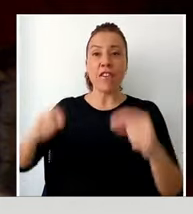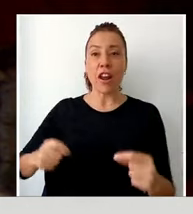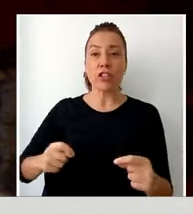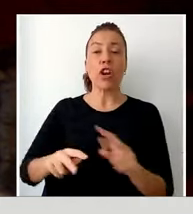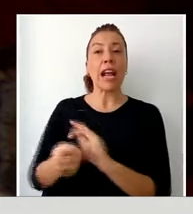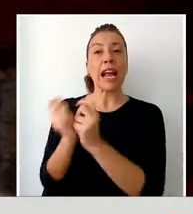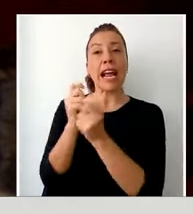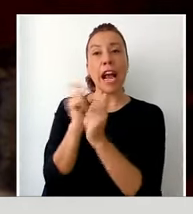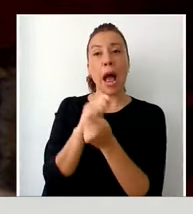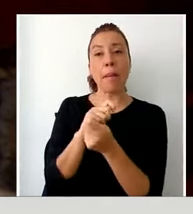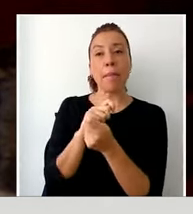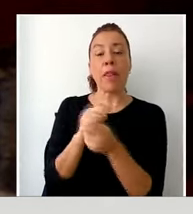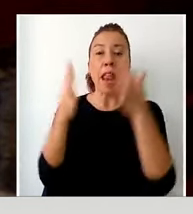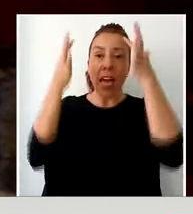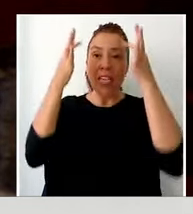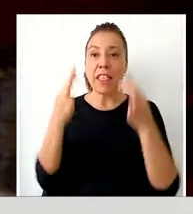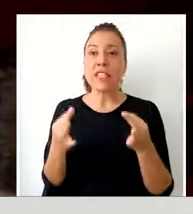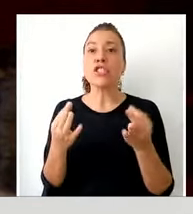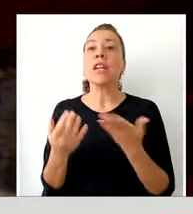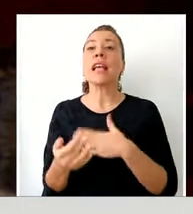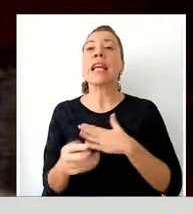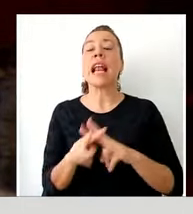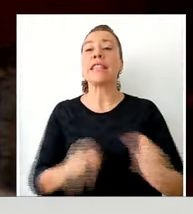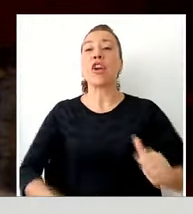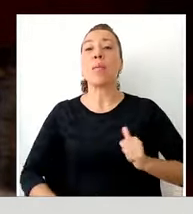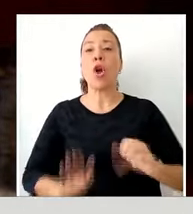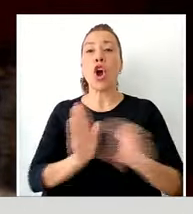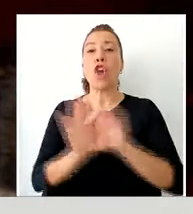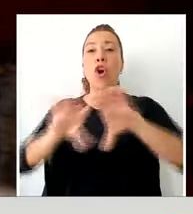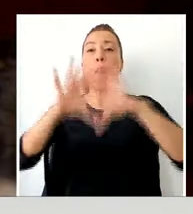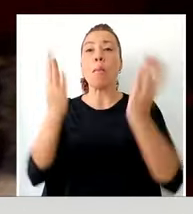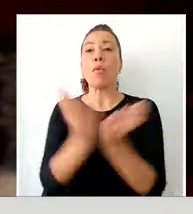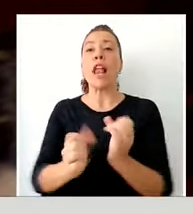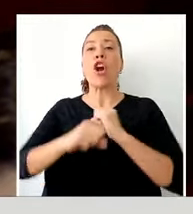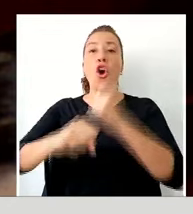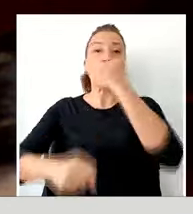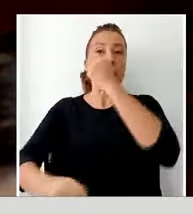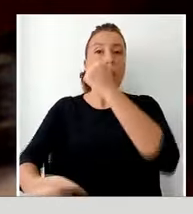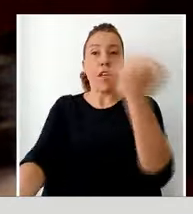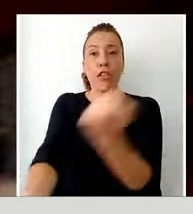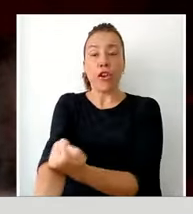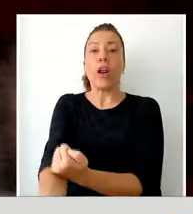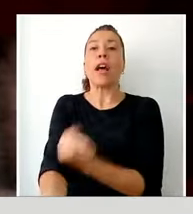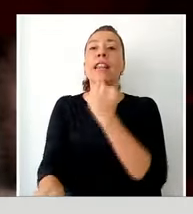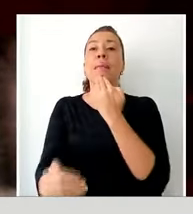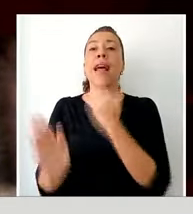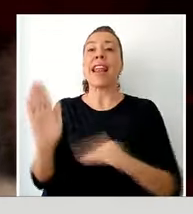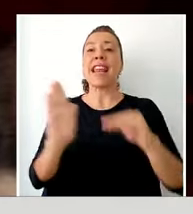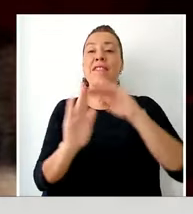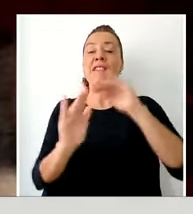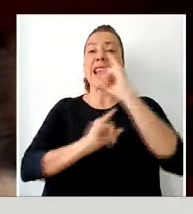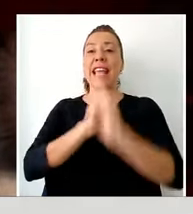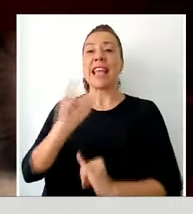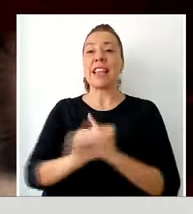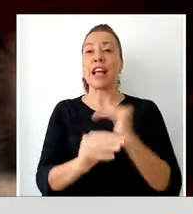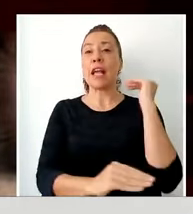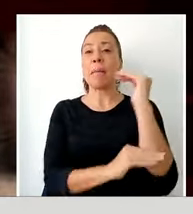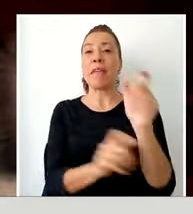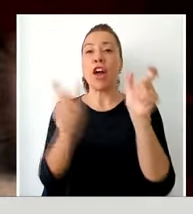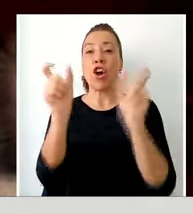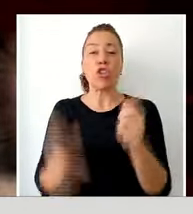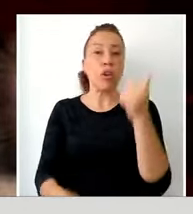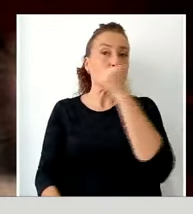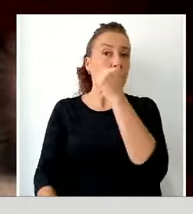de las medidas tendientes a aplicar el código mundial antidopaje y los estándares Internacionales que rigen el control del dopaje en el deporte